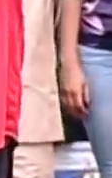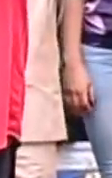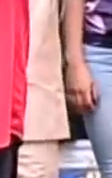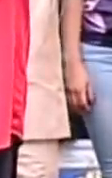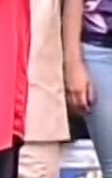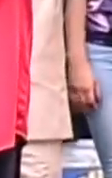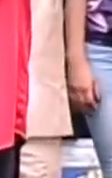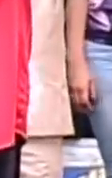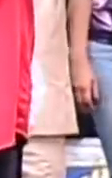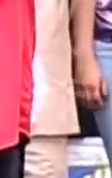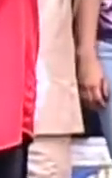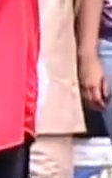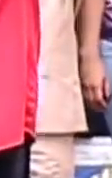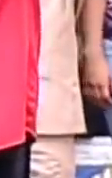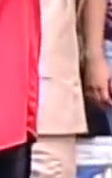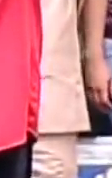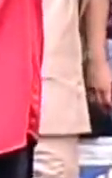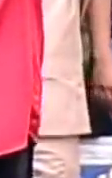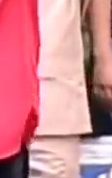revolución.